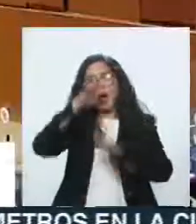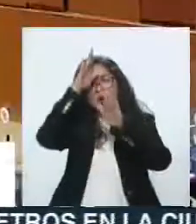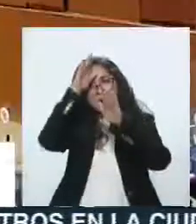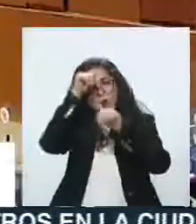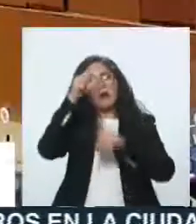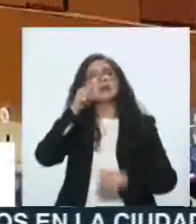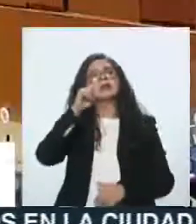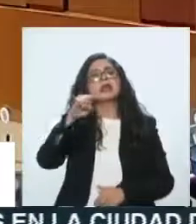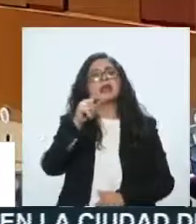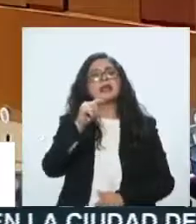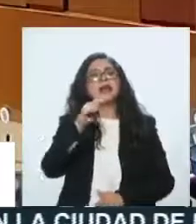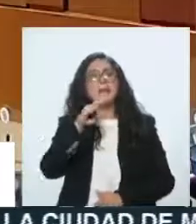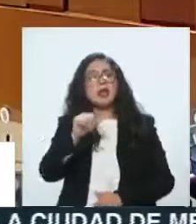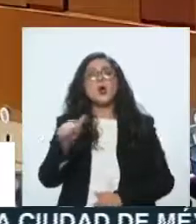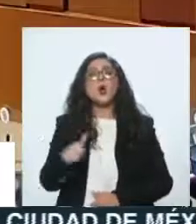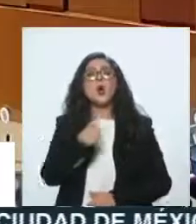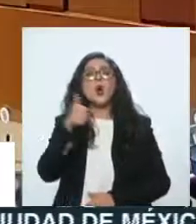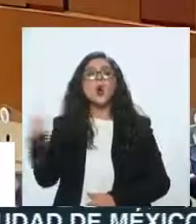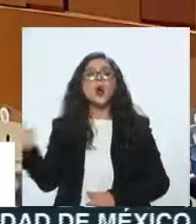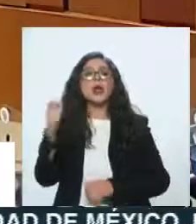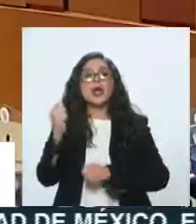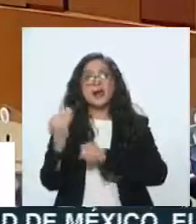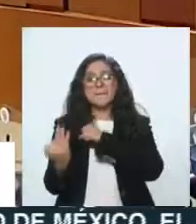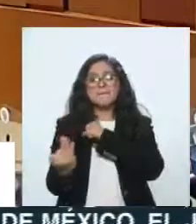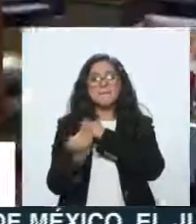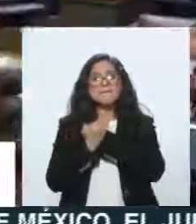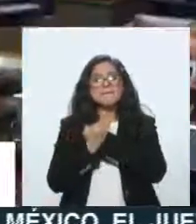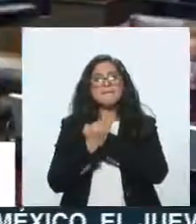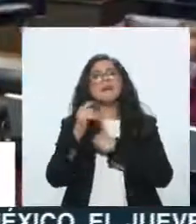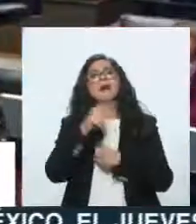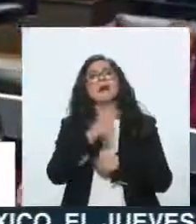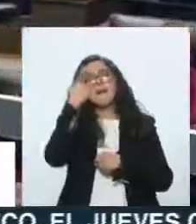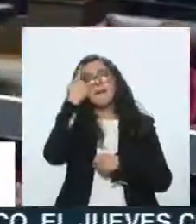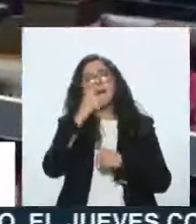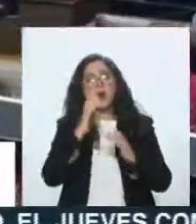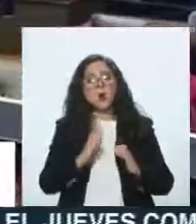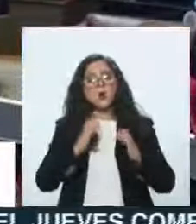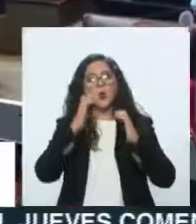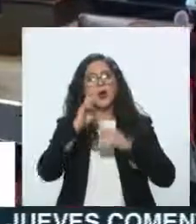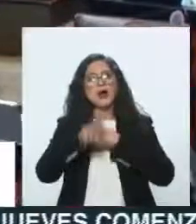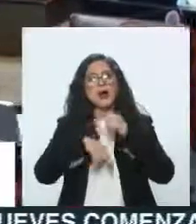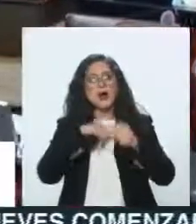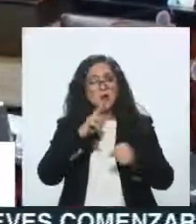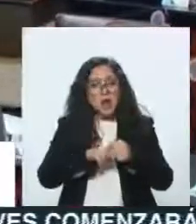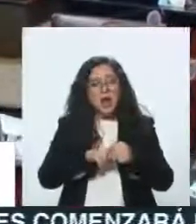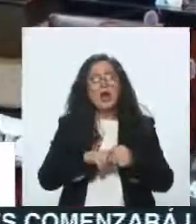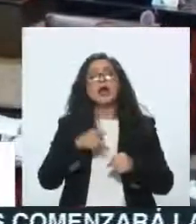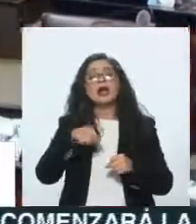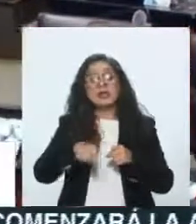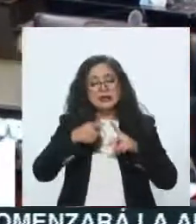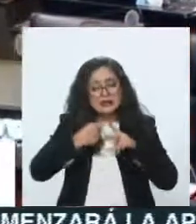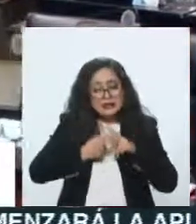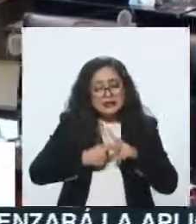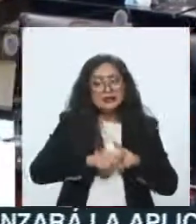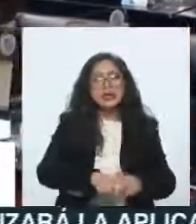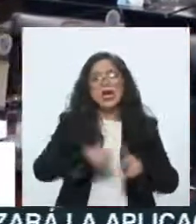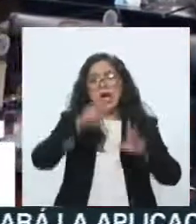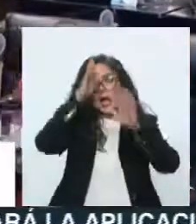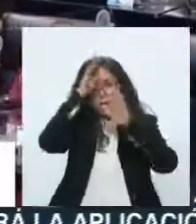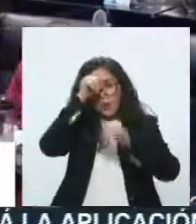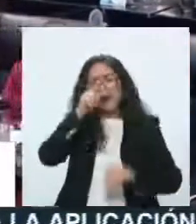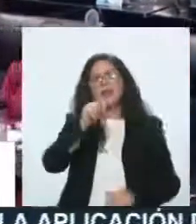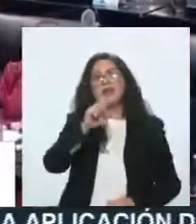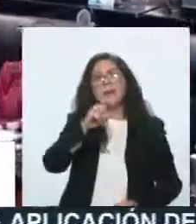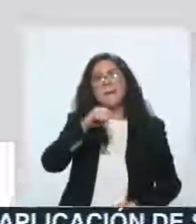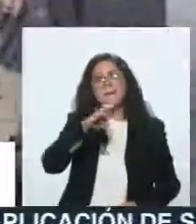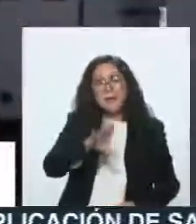haber beneficios en términos de protección ambiental. Otro gran beneficio que trae el tratado, eso sí ya entrando en vigor, es que ahora se pide, por ejemplo en el